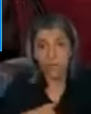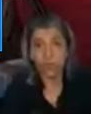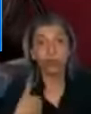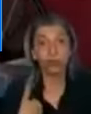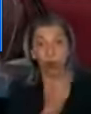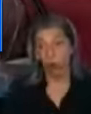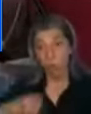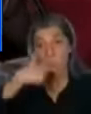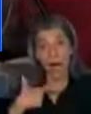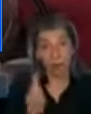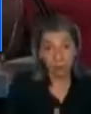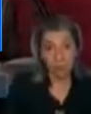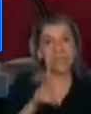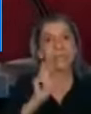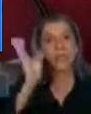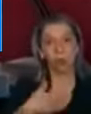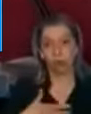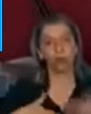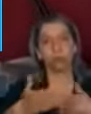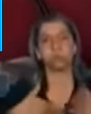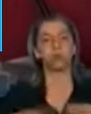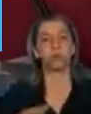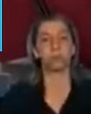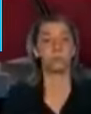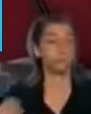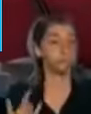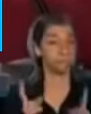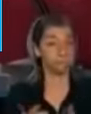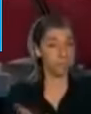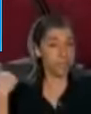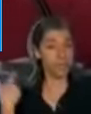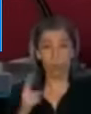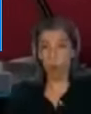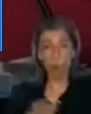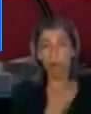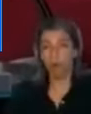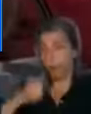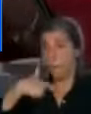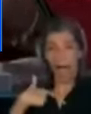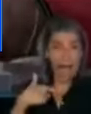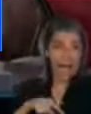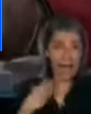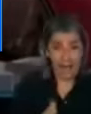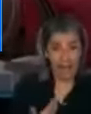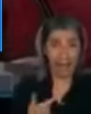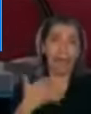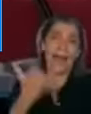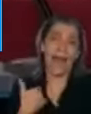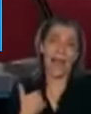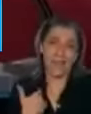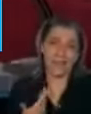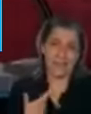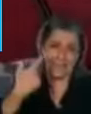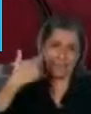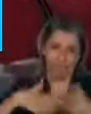sortear, digamos, las dificultades que se le planteaban con relación a, pero mire, usted es ministro ahora, digo, no fue ese el mensaje que nos